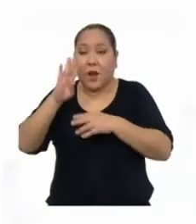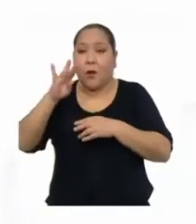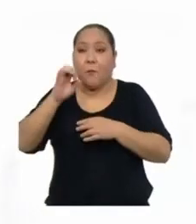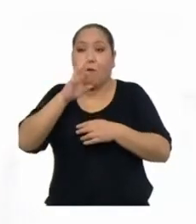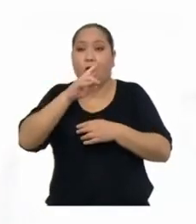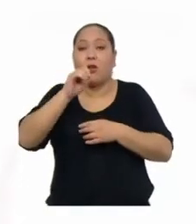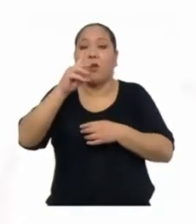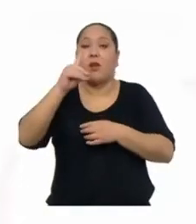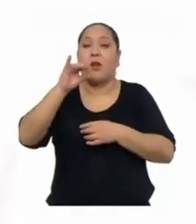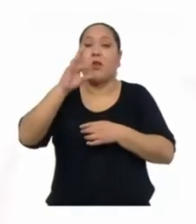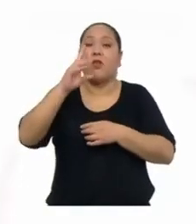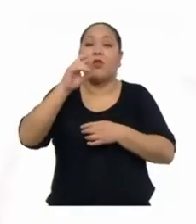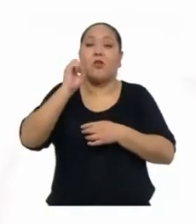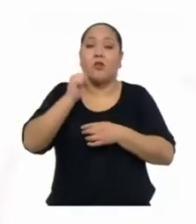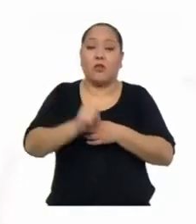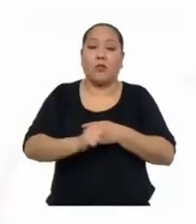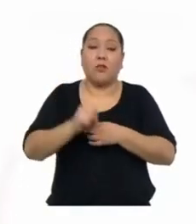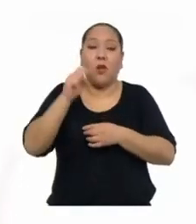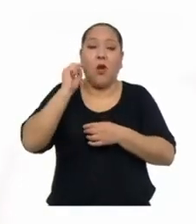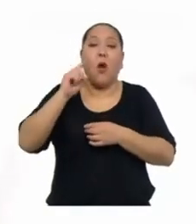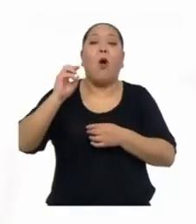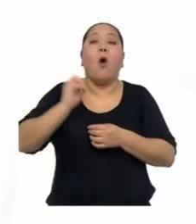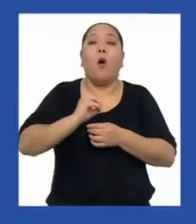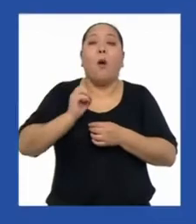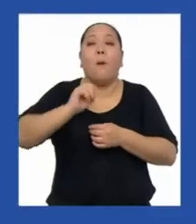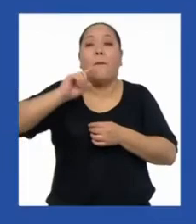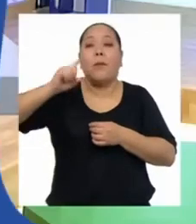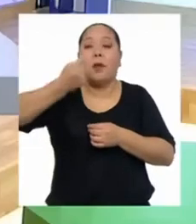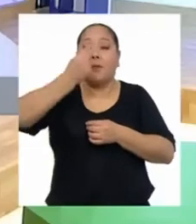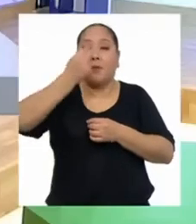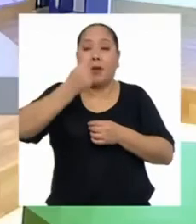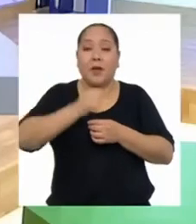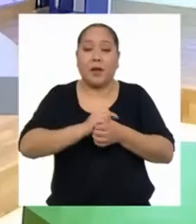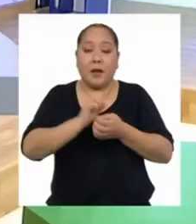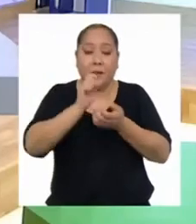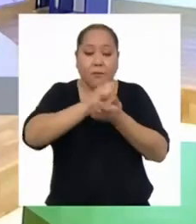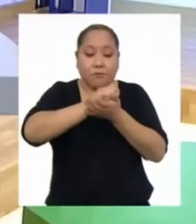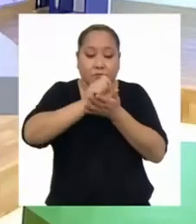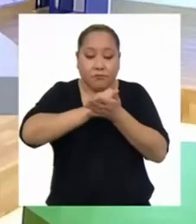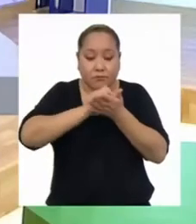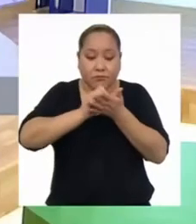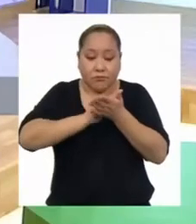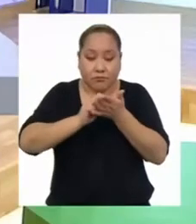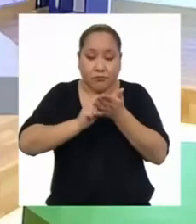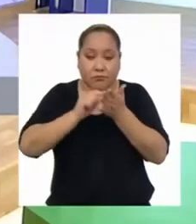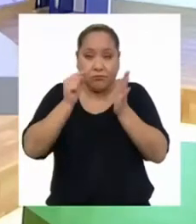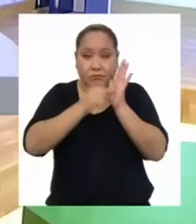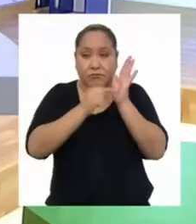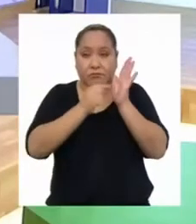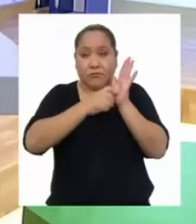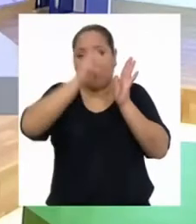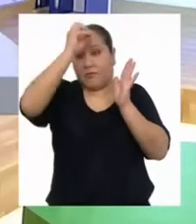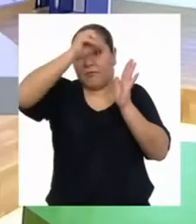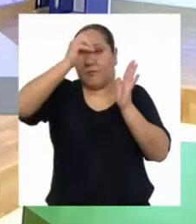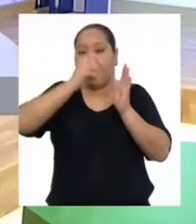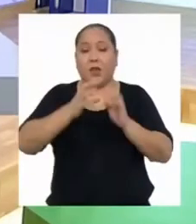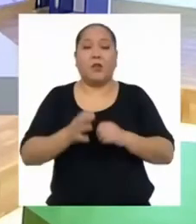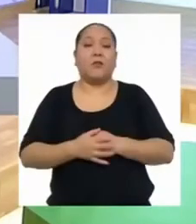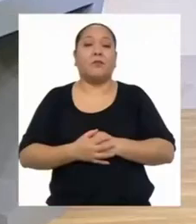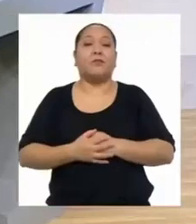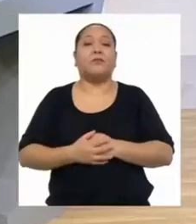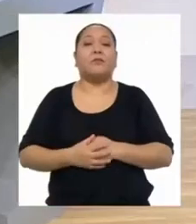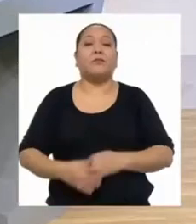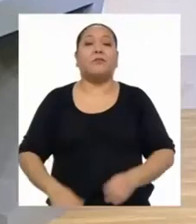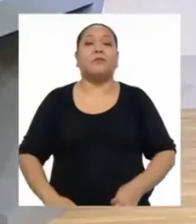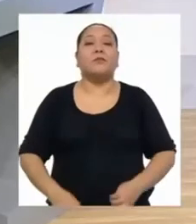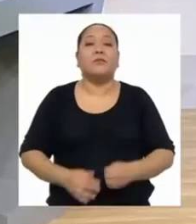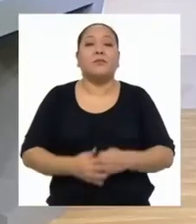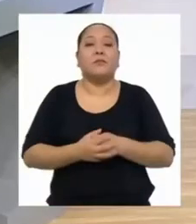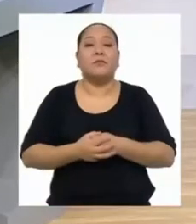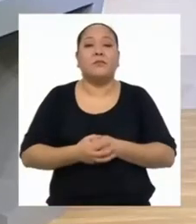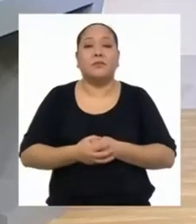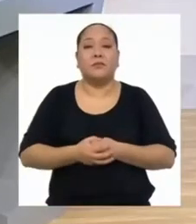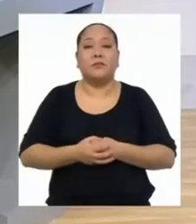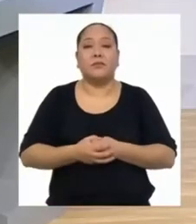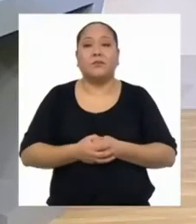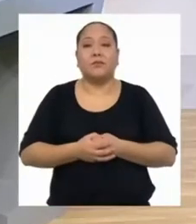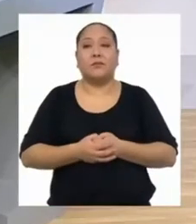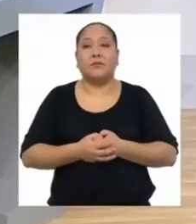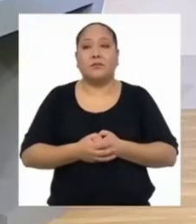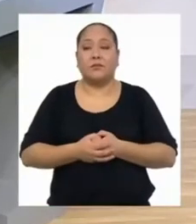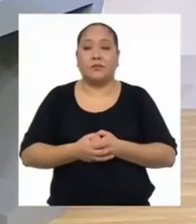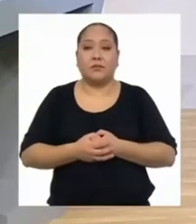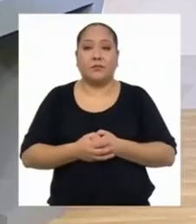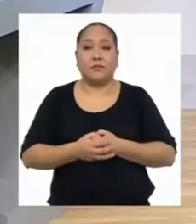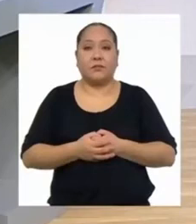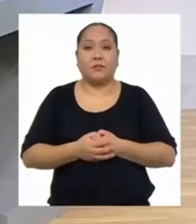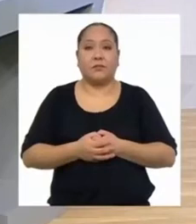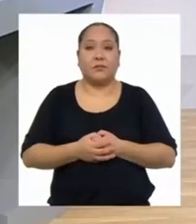primera versión del artículo de opinión. A ver si todas y